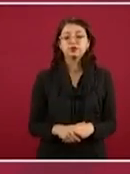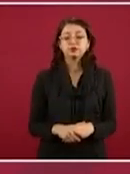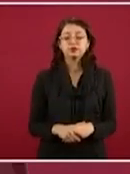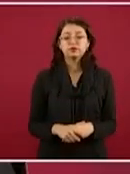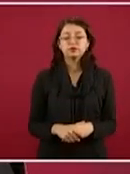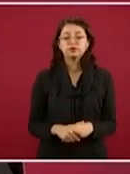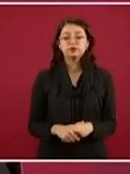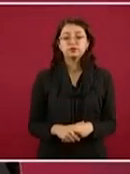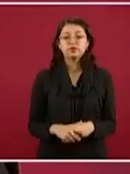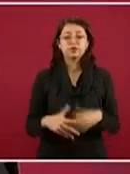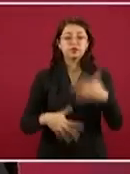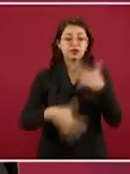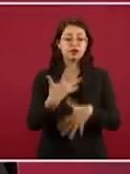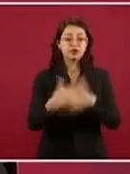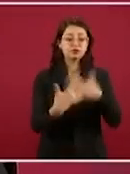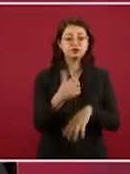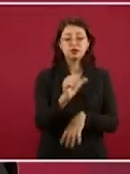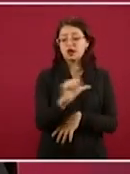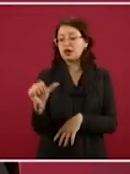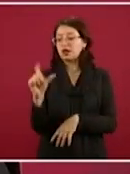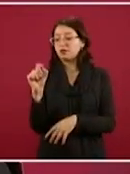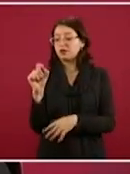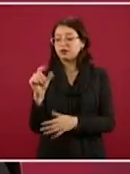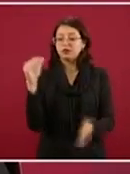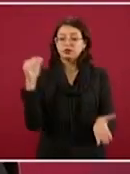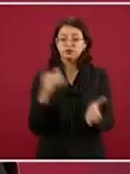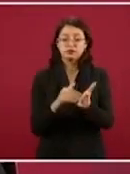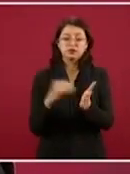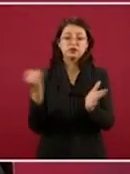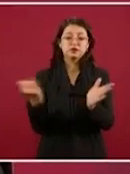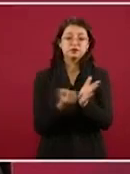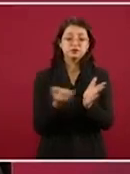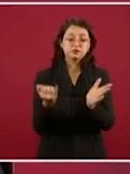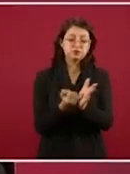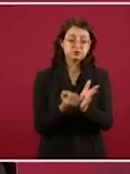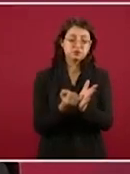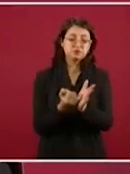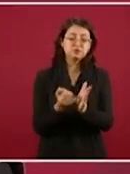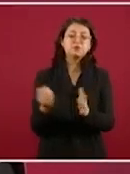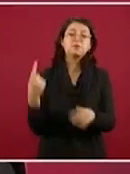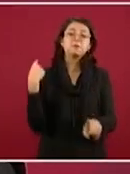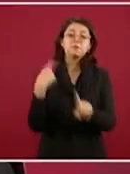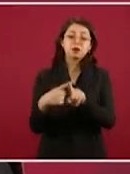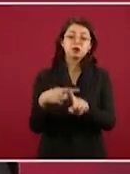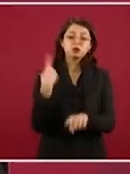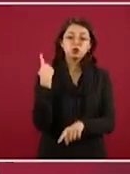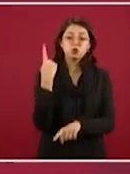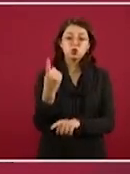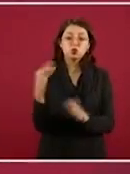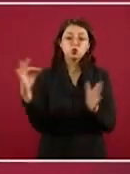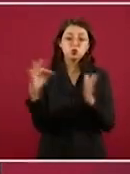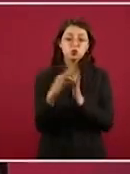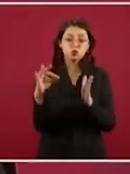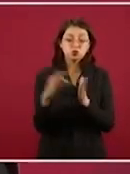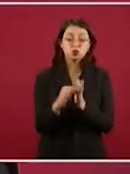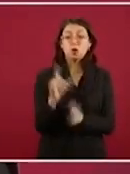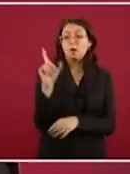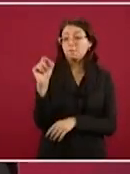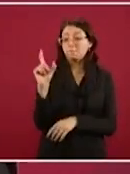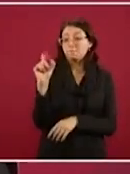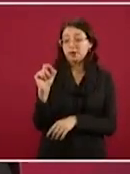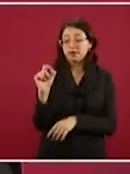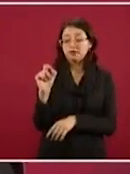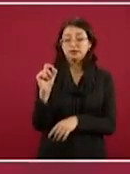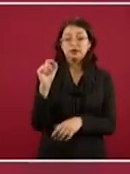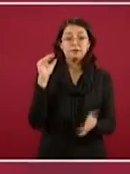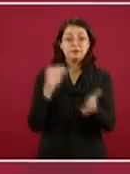perciban de 15 a 20,000 pesos mensuales, inflación más 1 punto. Y de 20 para arriba,